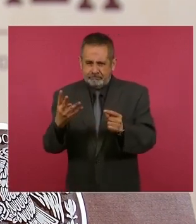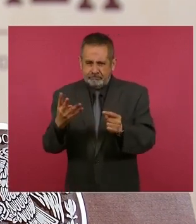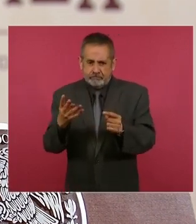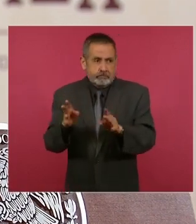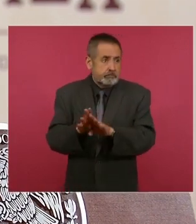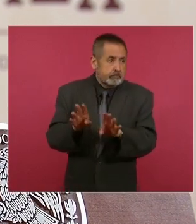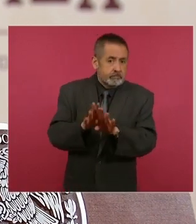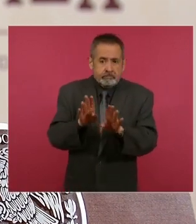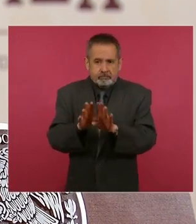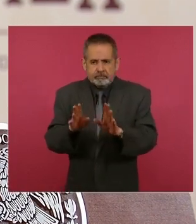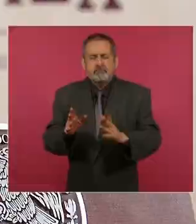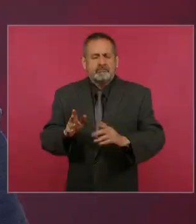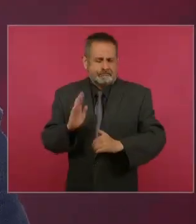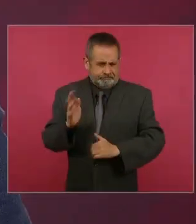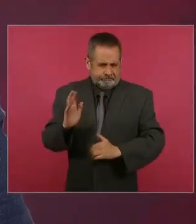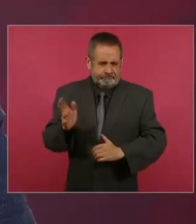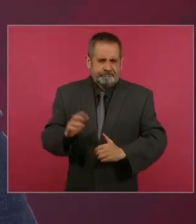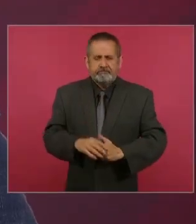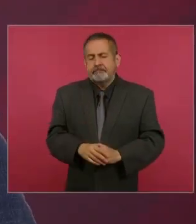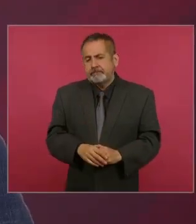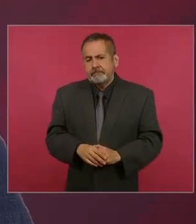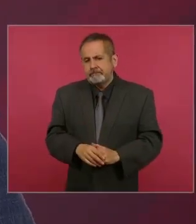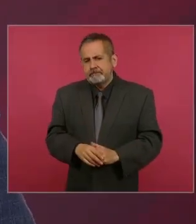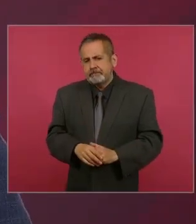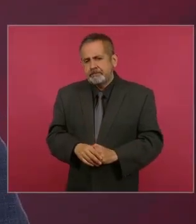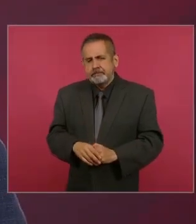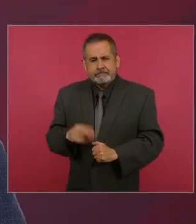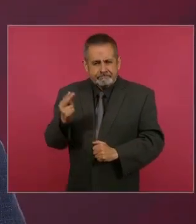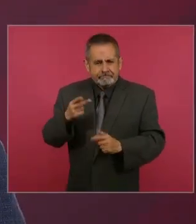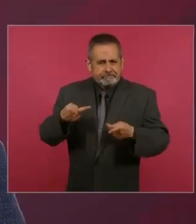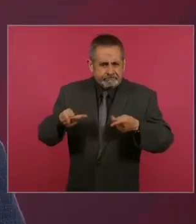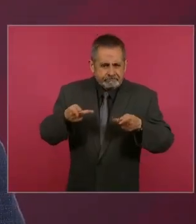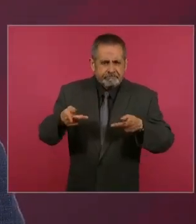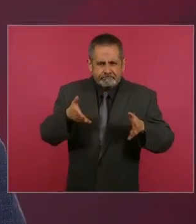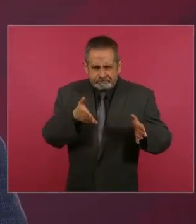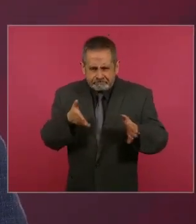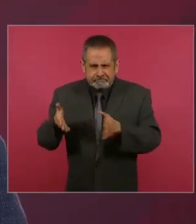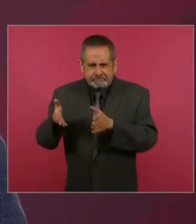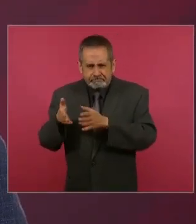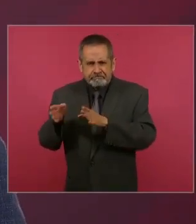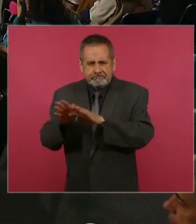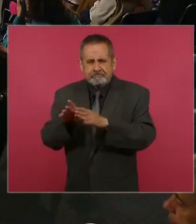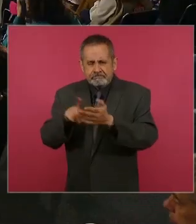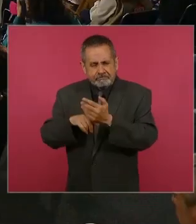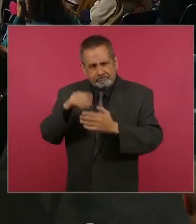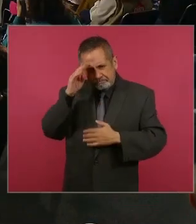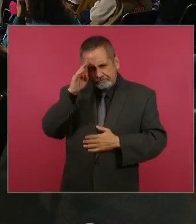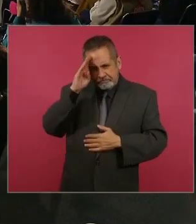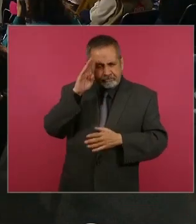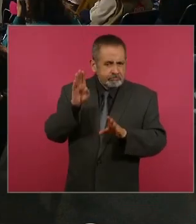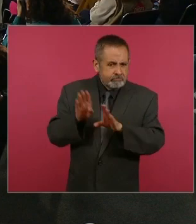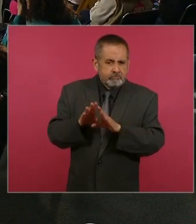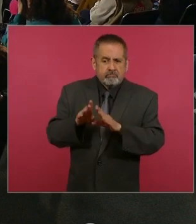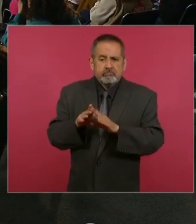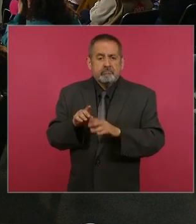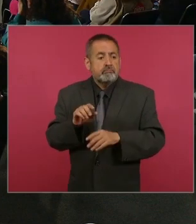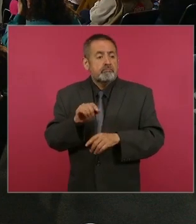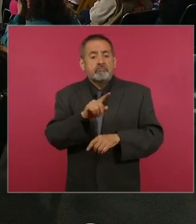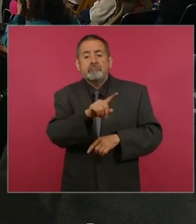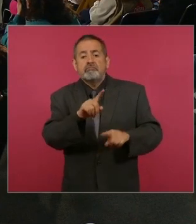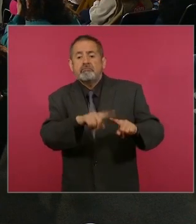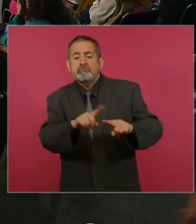luego, como se ha comunicado, pues esto requiere de ir planeando y empezando con a quiénes se va a